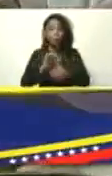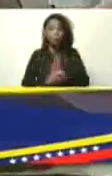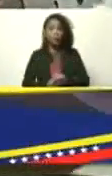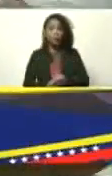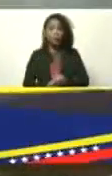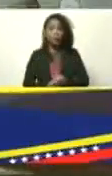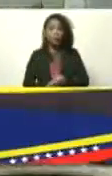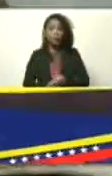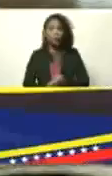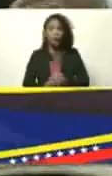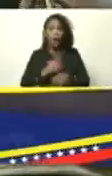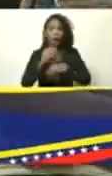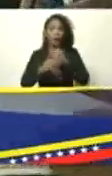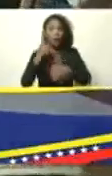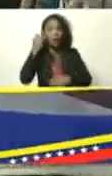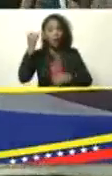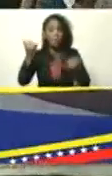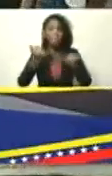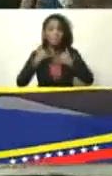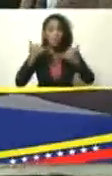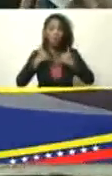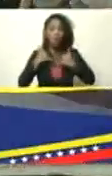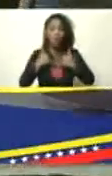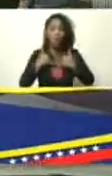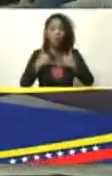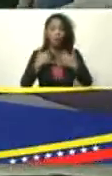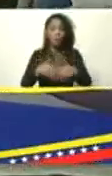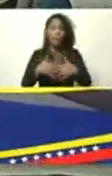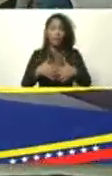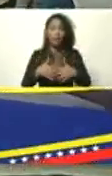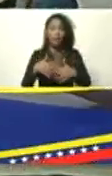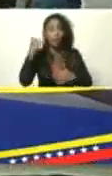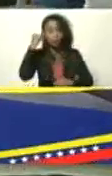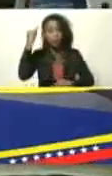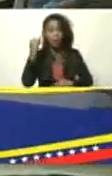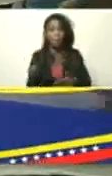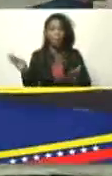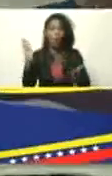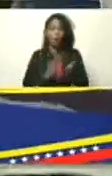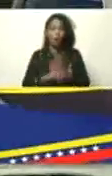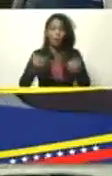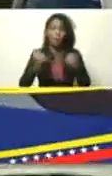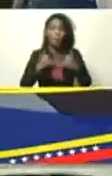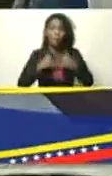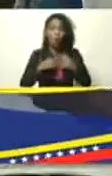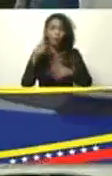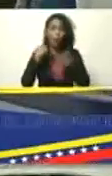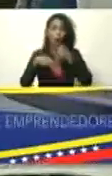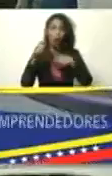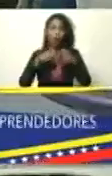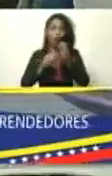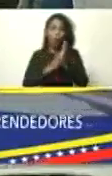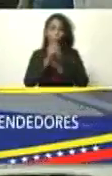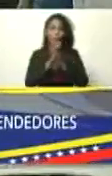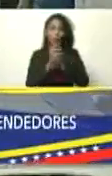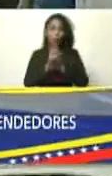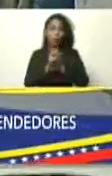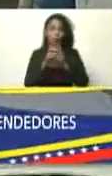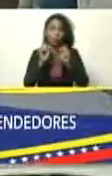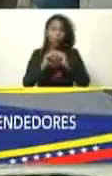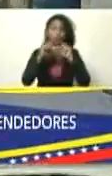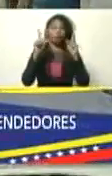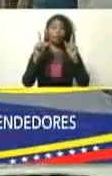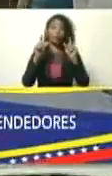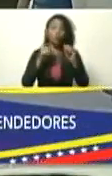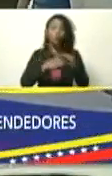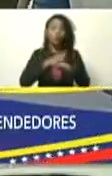ha surgido que nosotros mismos seamos nuestros empresarios. Estamos montando nuestros negocios, nuestros emprendimientos. Y es increíble, presidente,